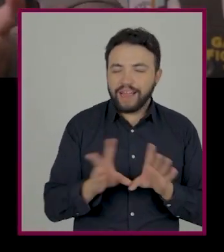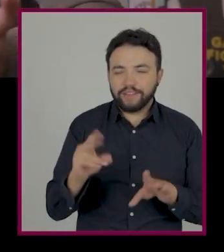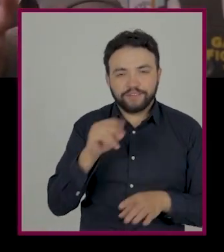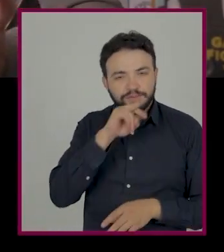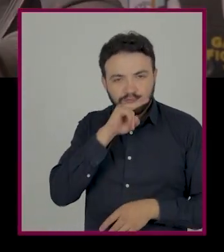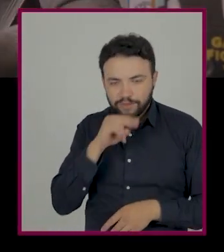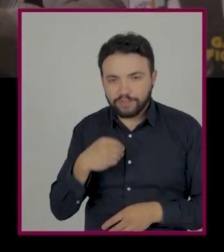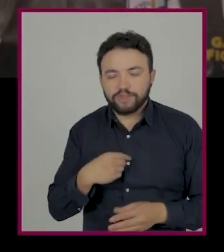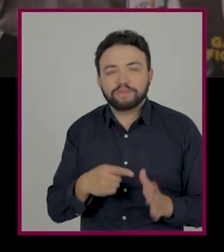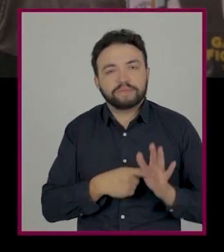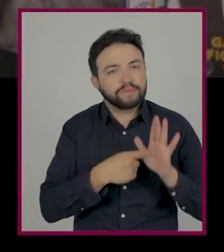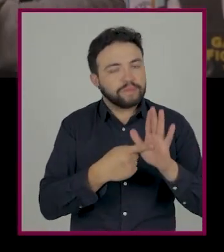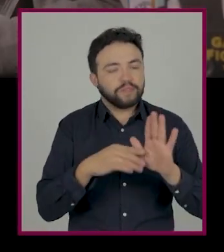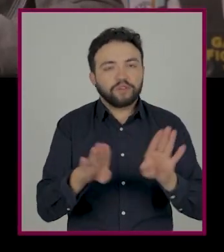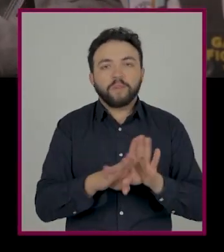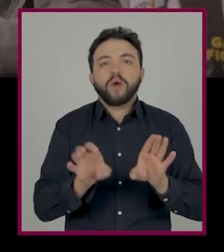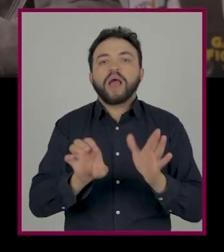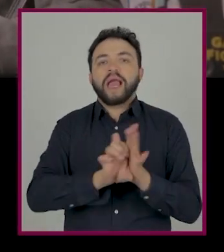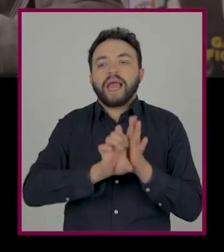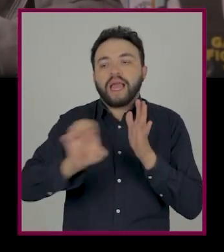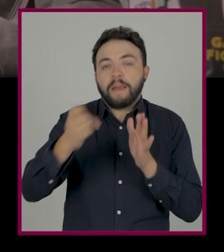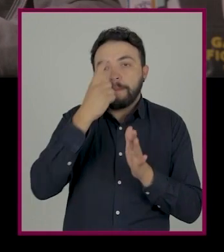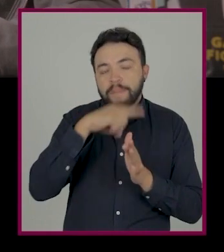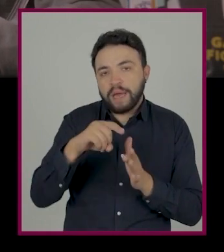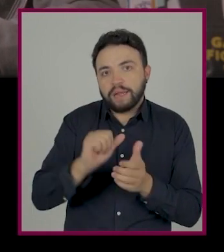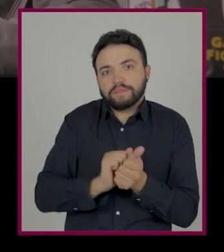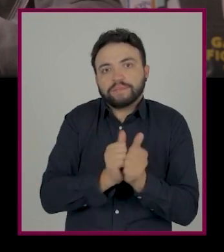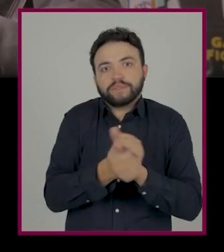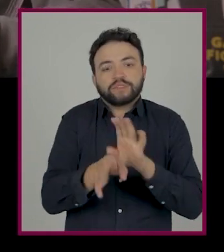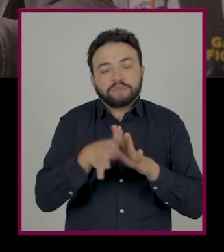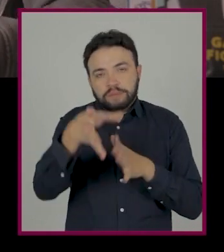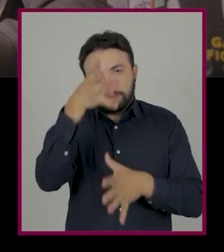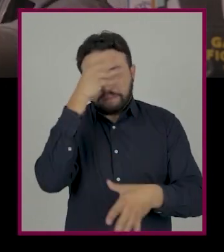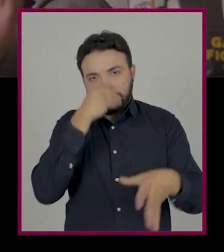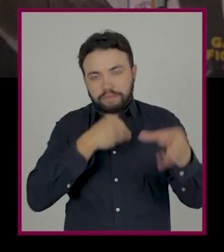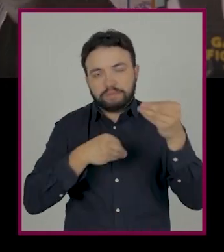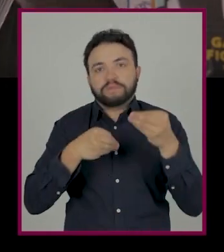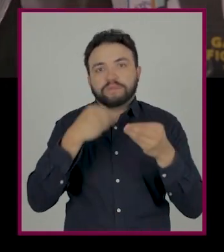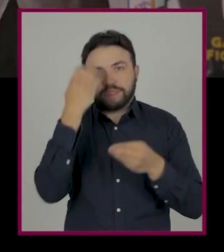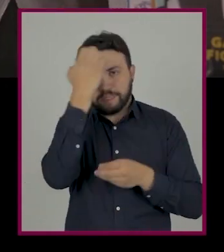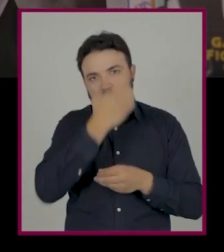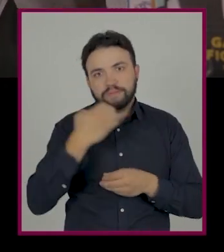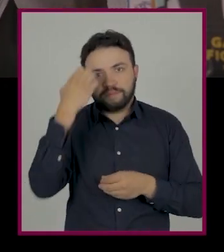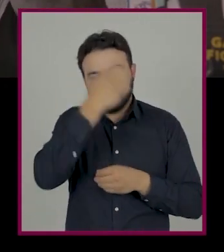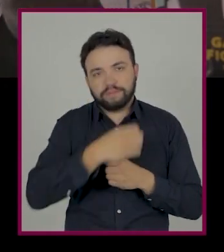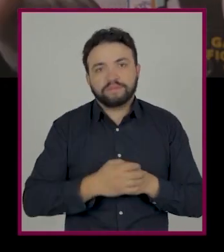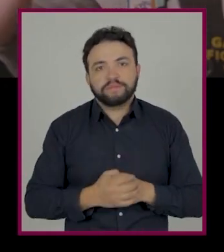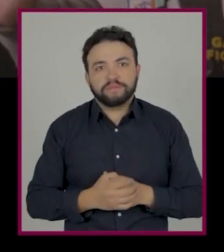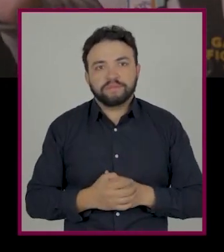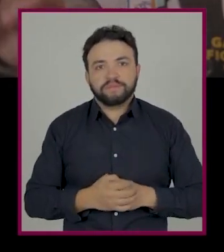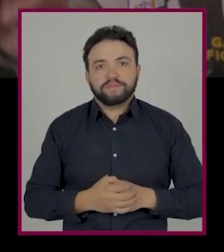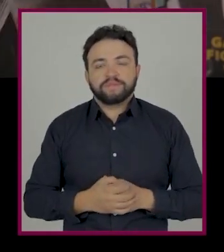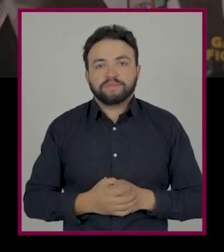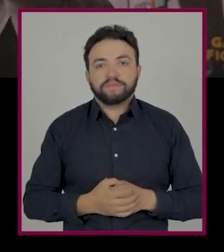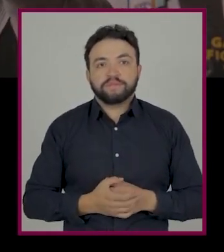Juanma, podemos ir armando algunos ejemplos que te ayuden a estudiar. Sí, Citla. Eres la